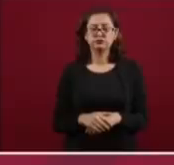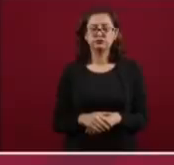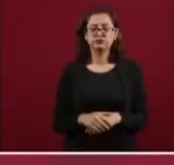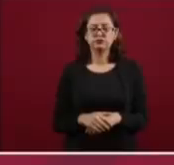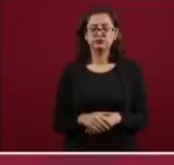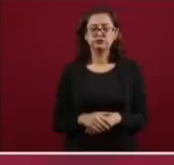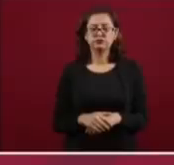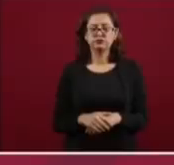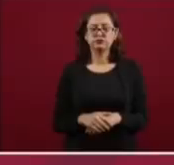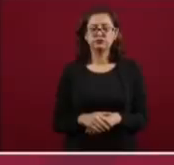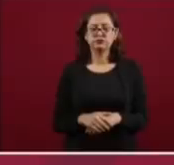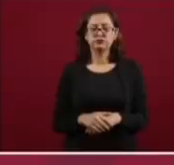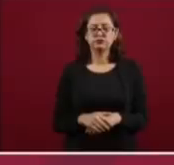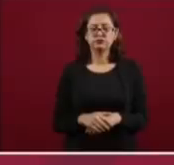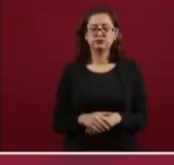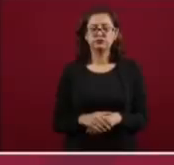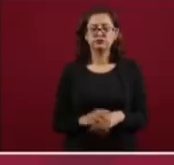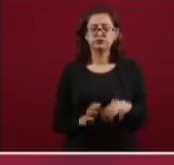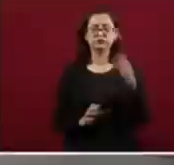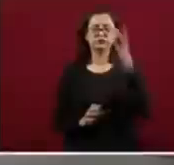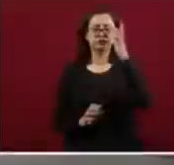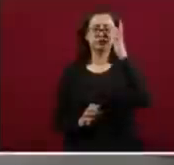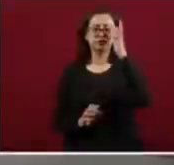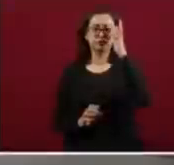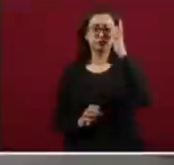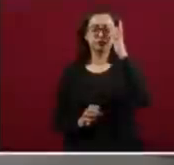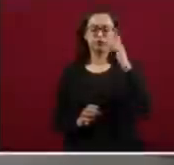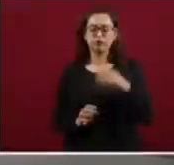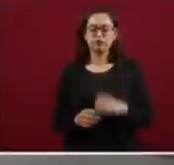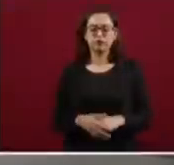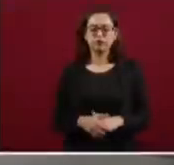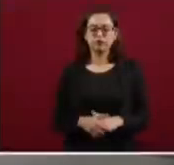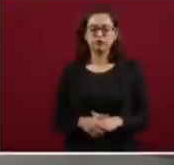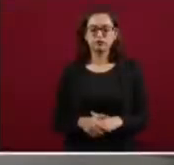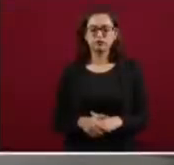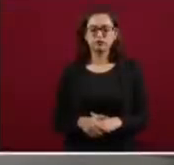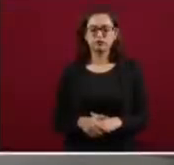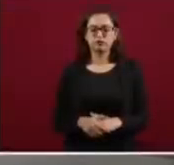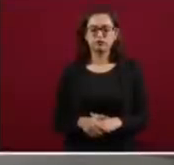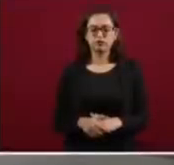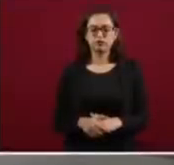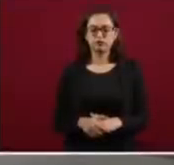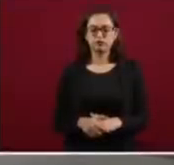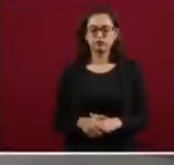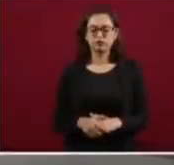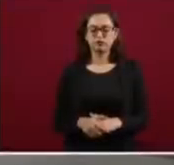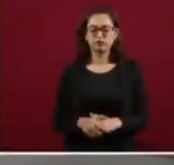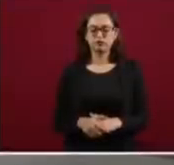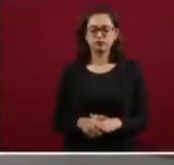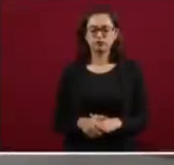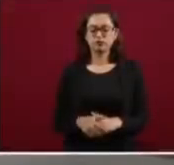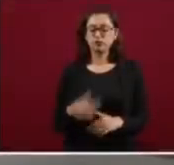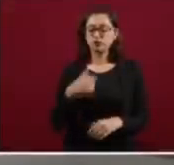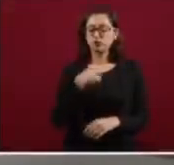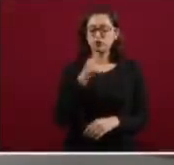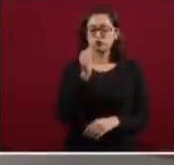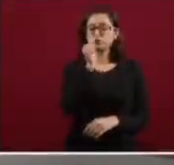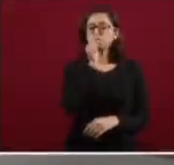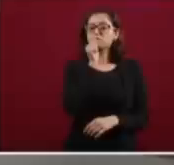no he podido tener la audiencia recibir a